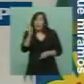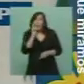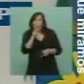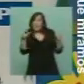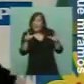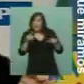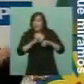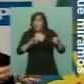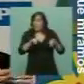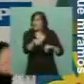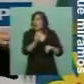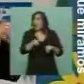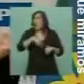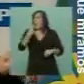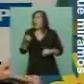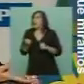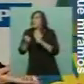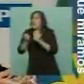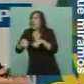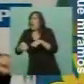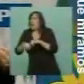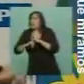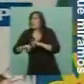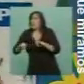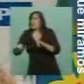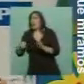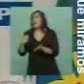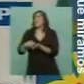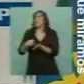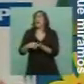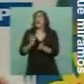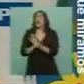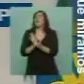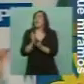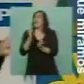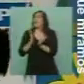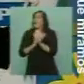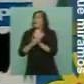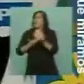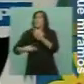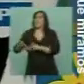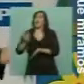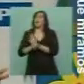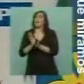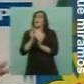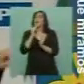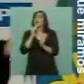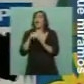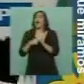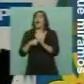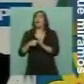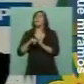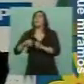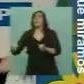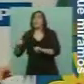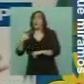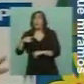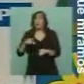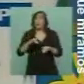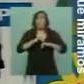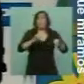por la televisión es facturas que se pagan como publicidad pero la que la publicidad no